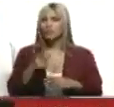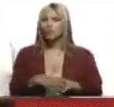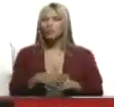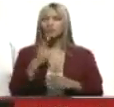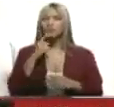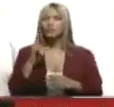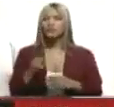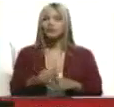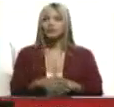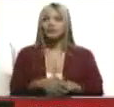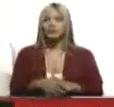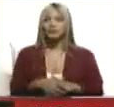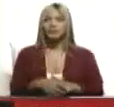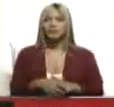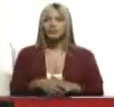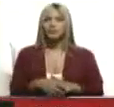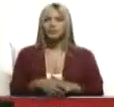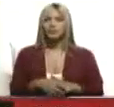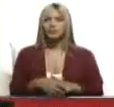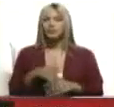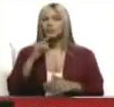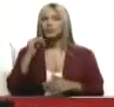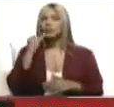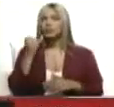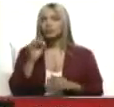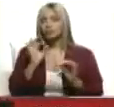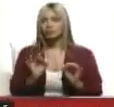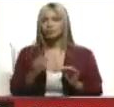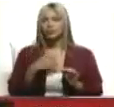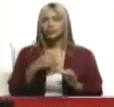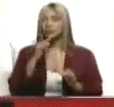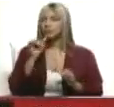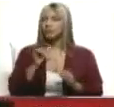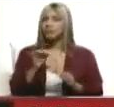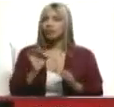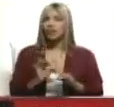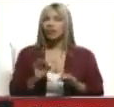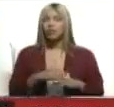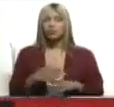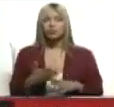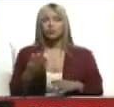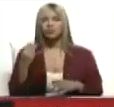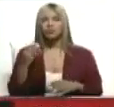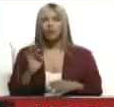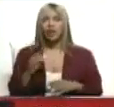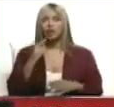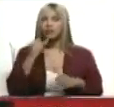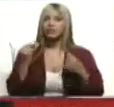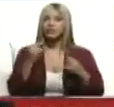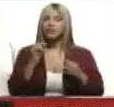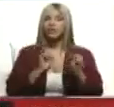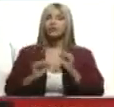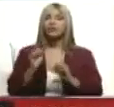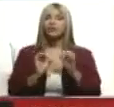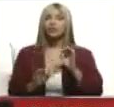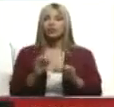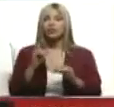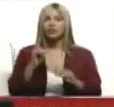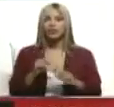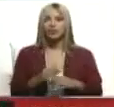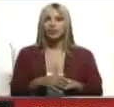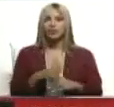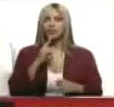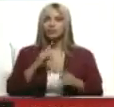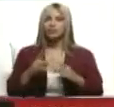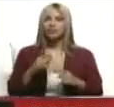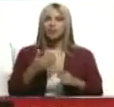por supuesto, una estrategia que obviamente no estoy enterado del detalle ni tengo por qué estarla, una estrategia de defensa jurídica que también por supuesto